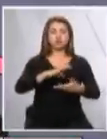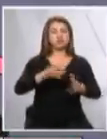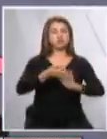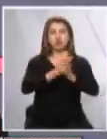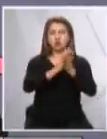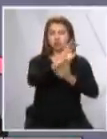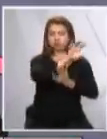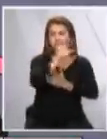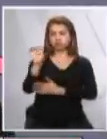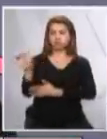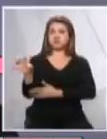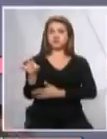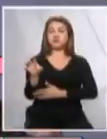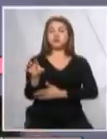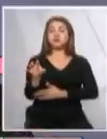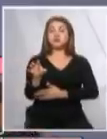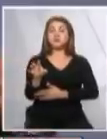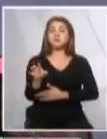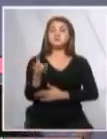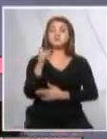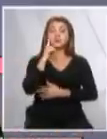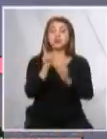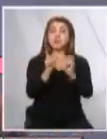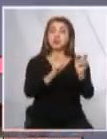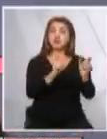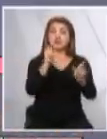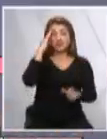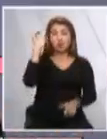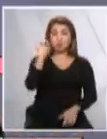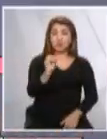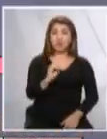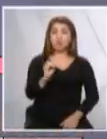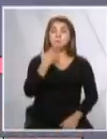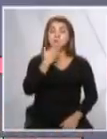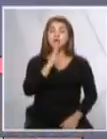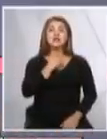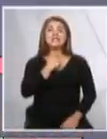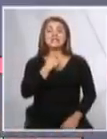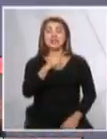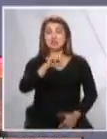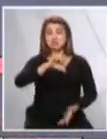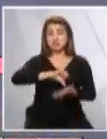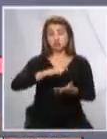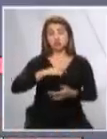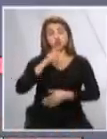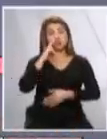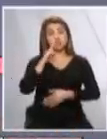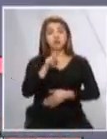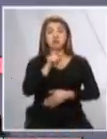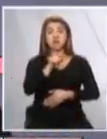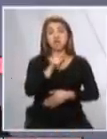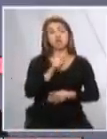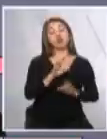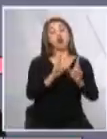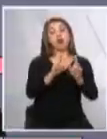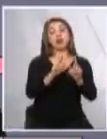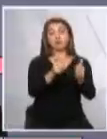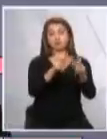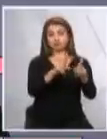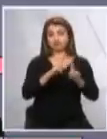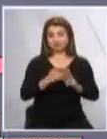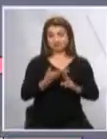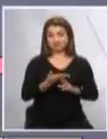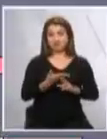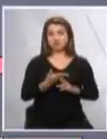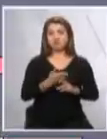transversal y la gente que ha opinado lo ha hecho con el mejor interés del país. Así que me imagino que de ahí va a salir algo bueno. Incluso yo diría que